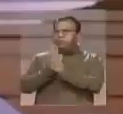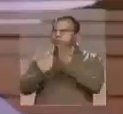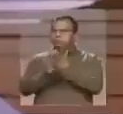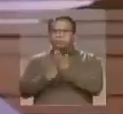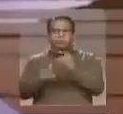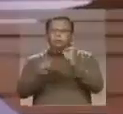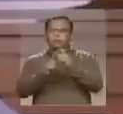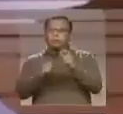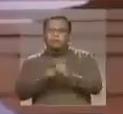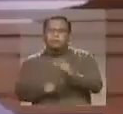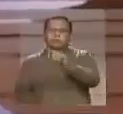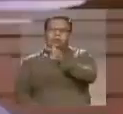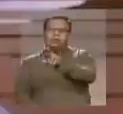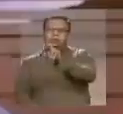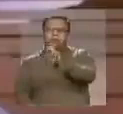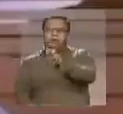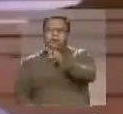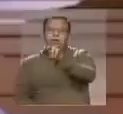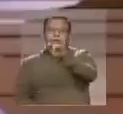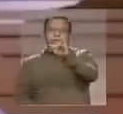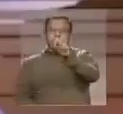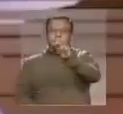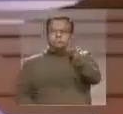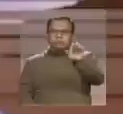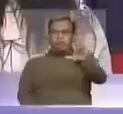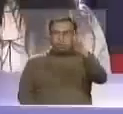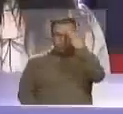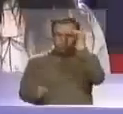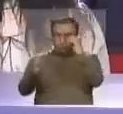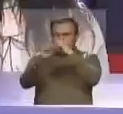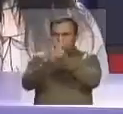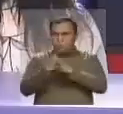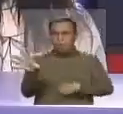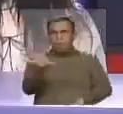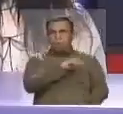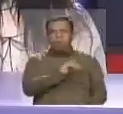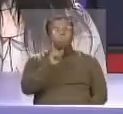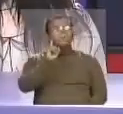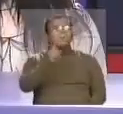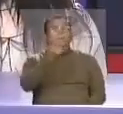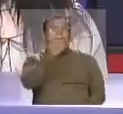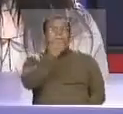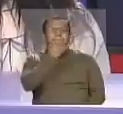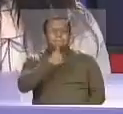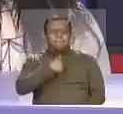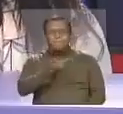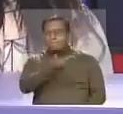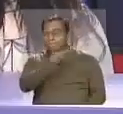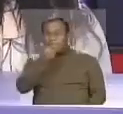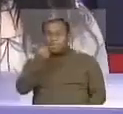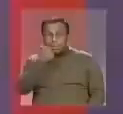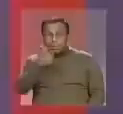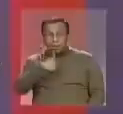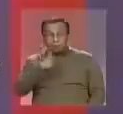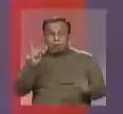le gusta el término revictimizar, a ver si, porque esa reflexión nos puede servir a todos. Sí, pues es que yo